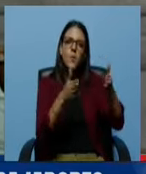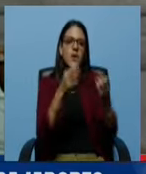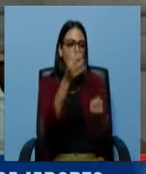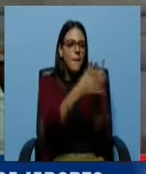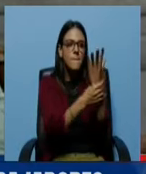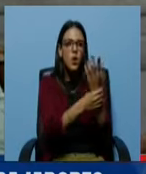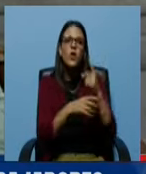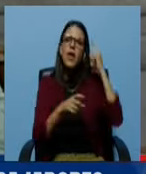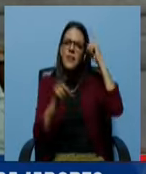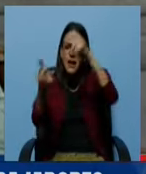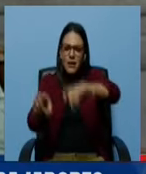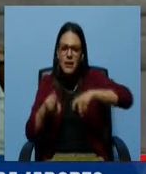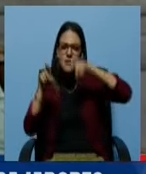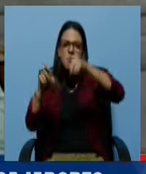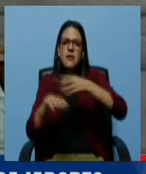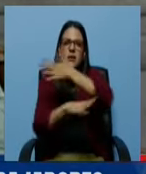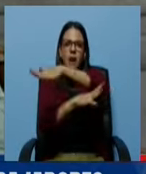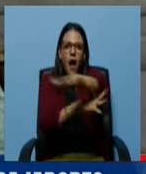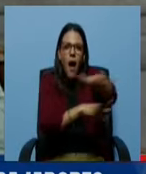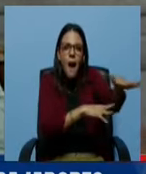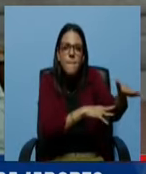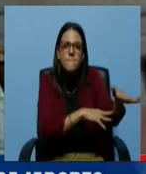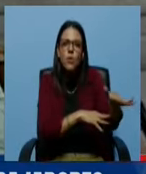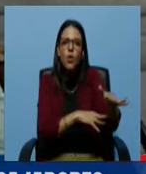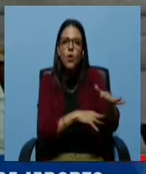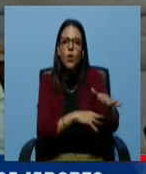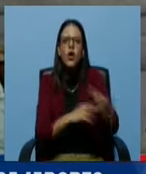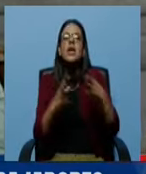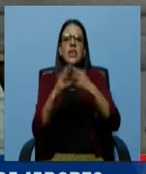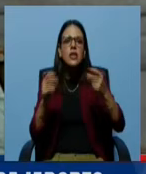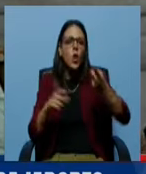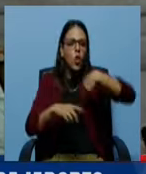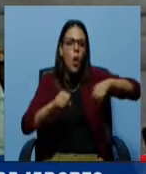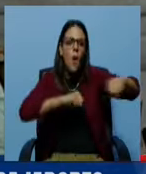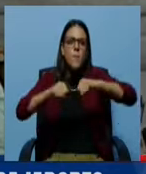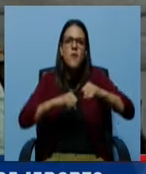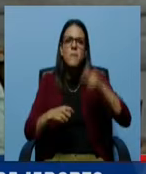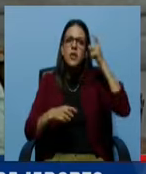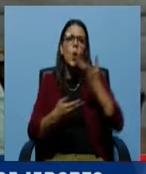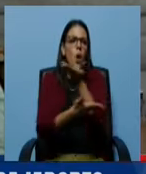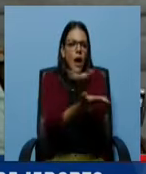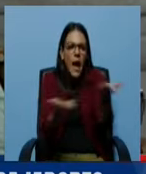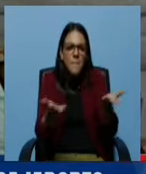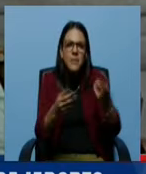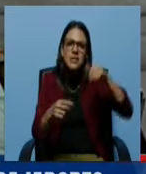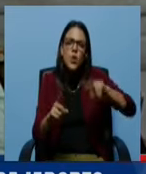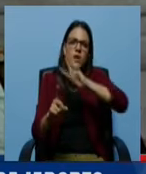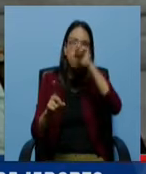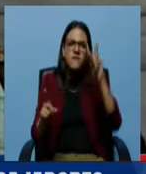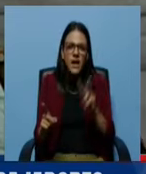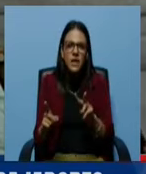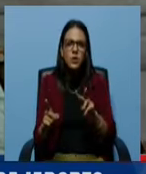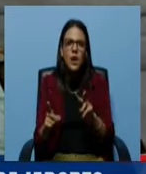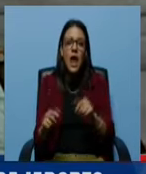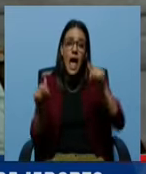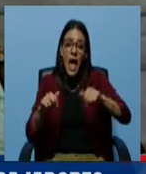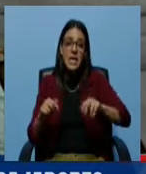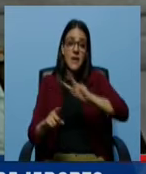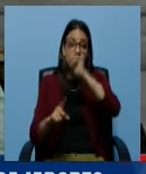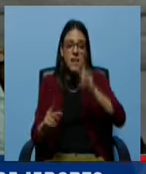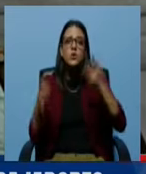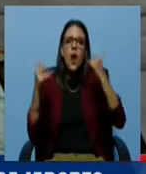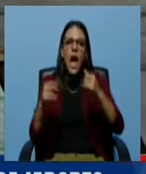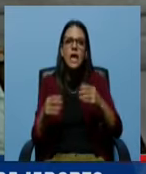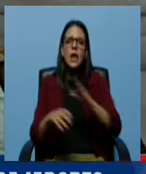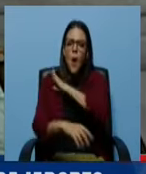productivo del campo y del gran movimiento campesino que hay en Venezuela. El movimiento en Venezuela es un